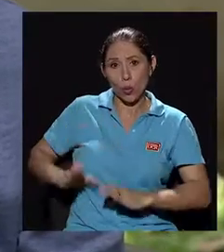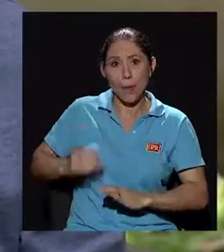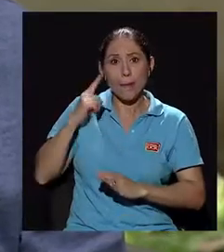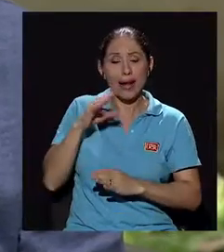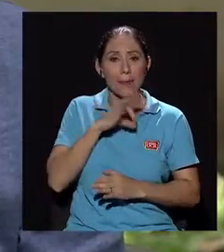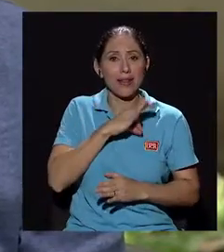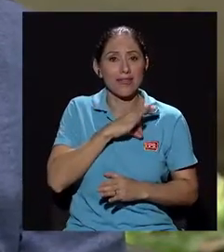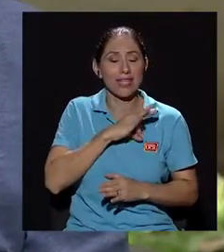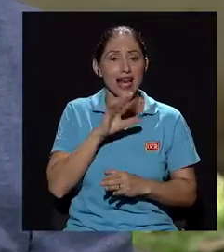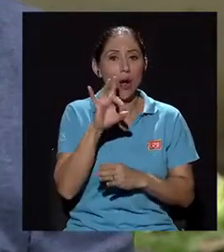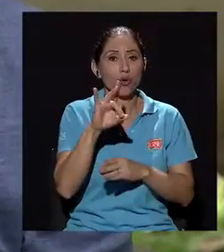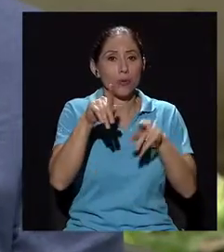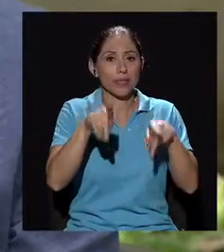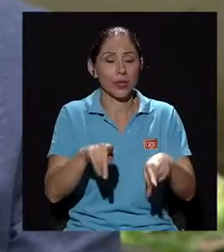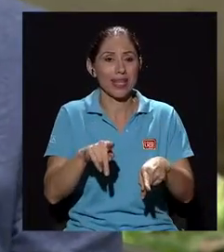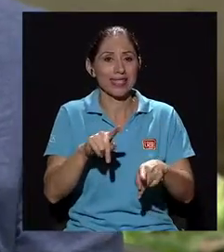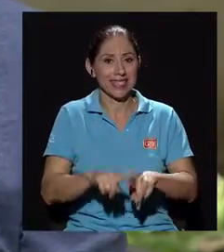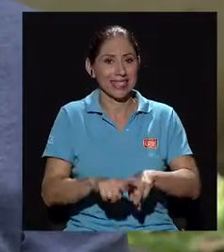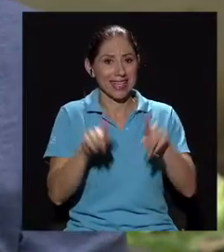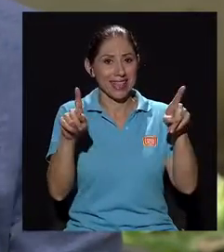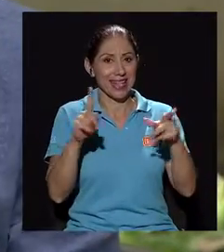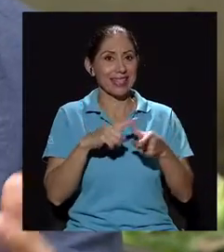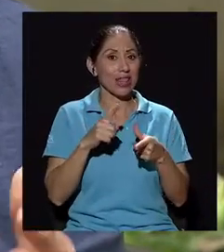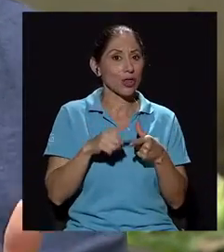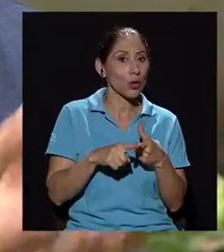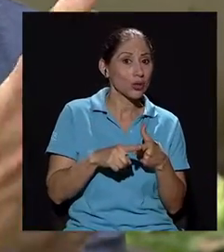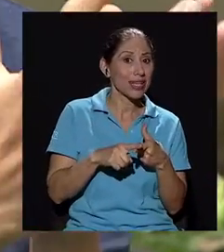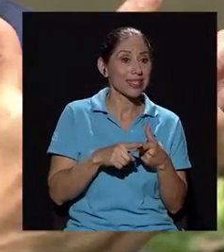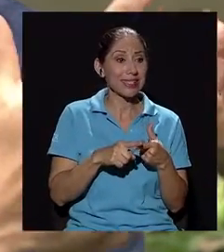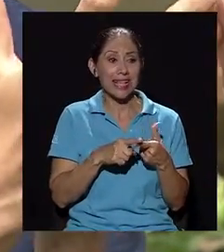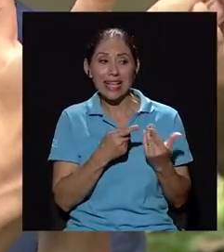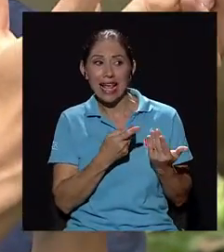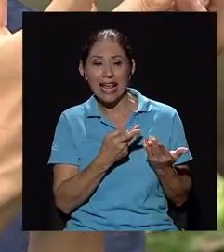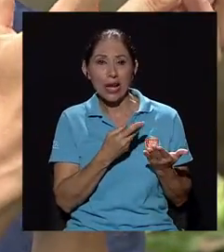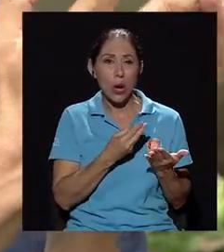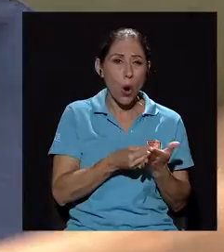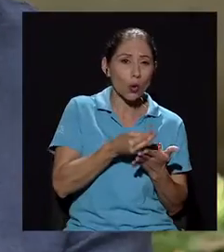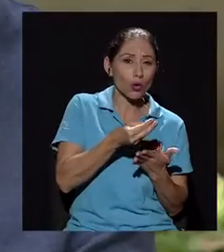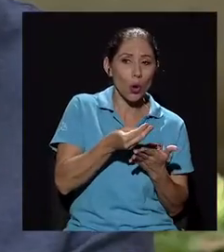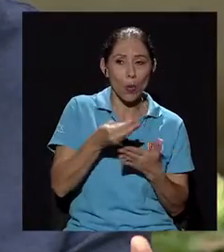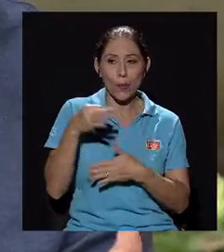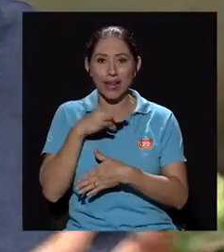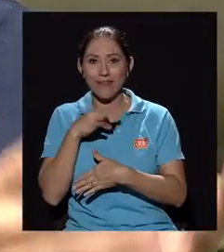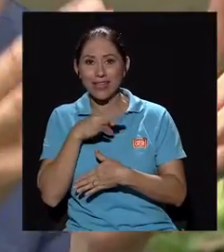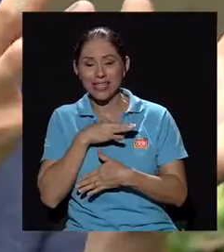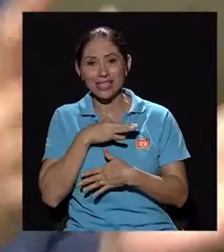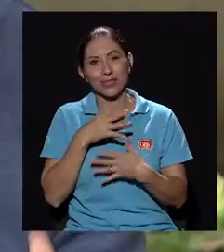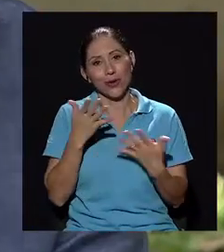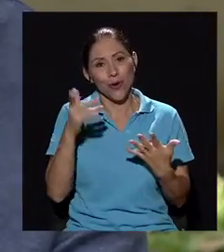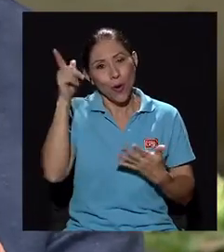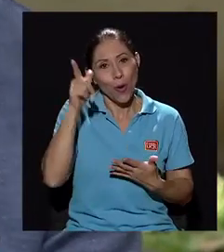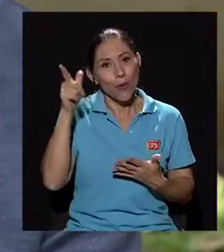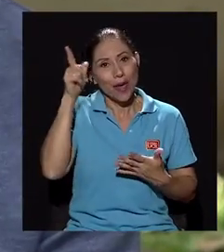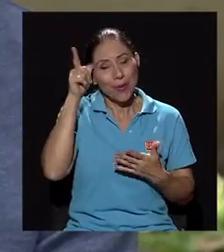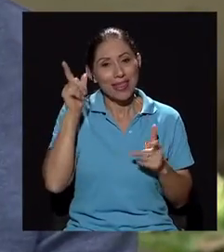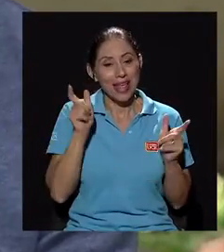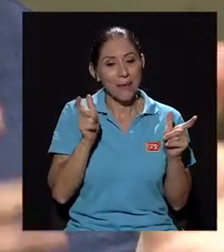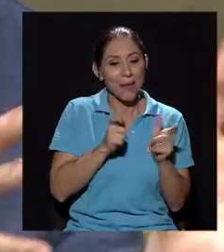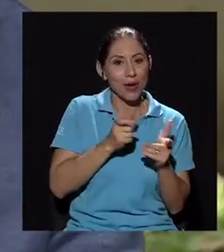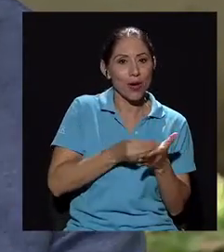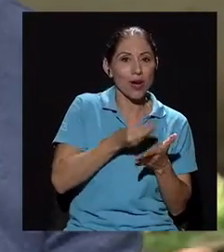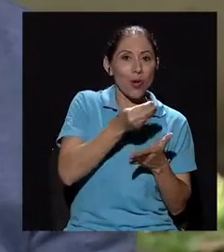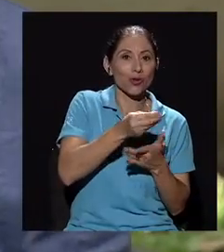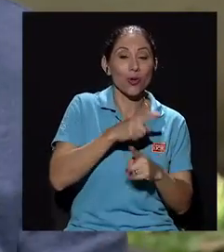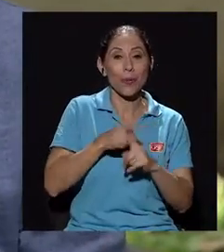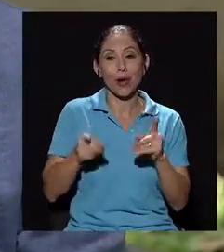distintas. Entonces, el costo-beneficio, o sea, obviamente es menor el costo, ¿verdad?, pero mucho mayor el beneficio